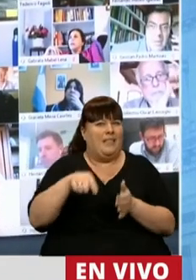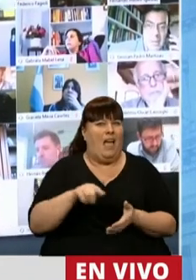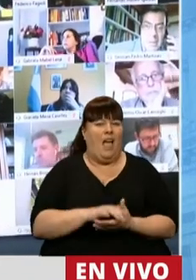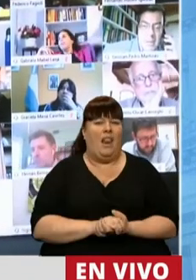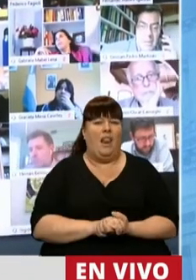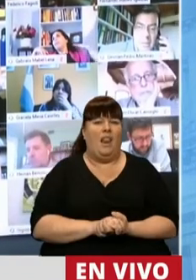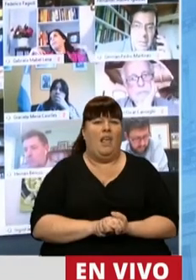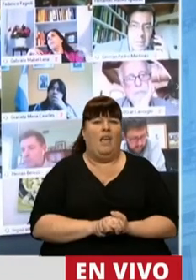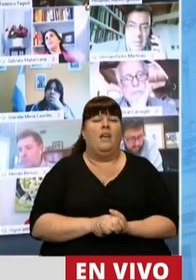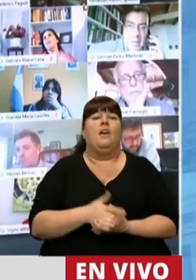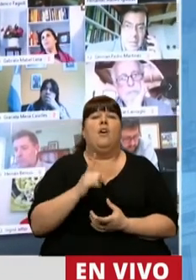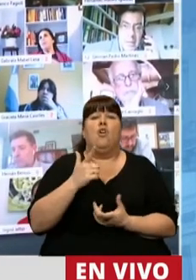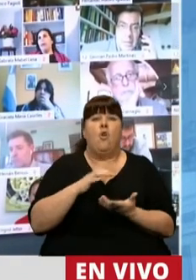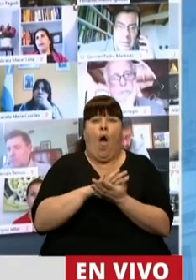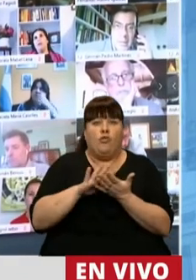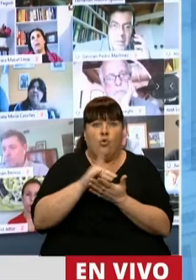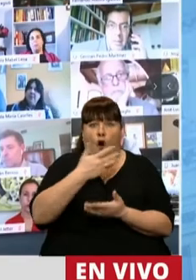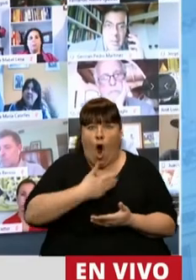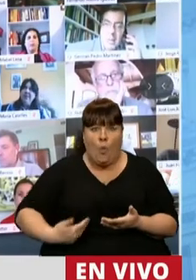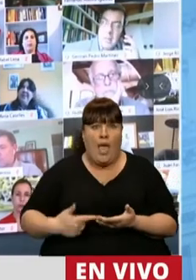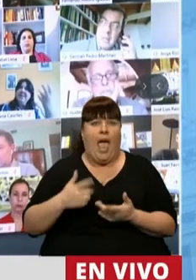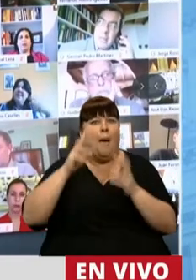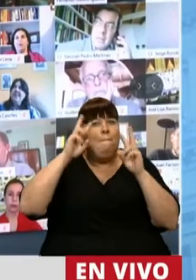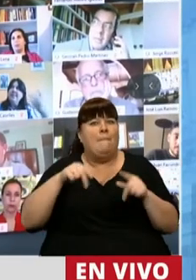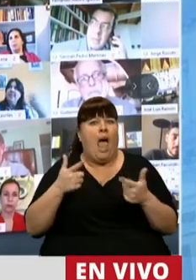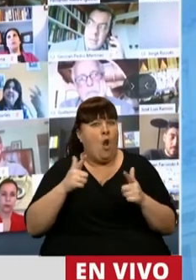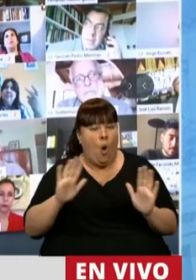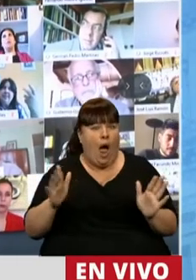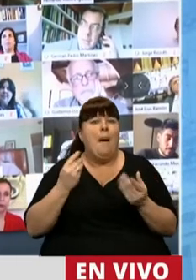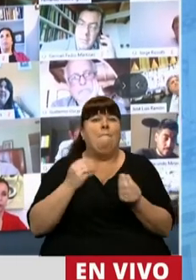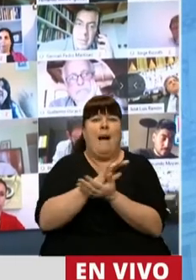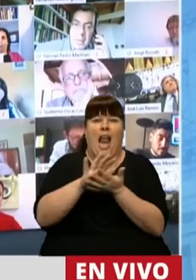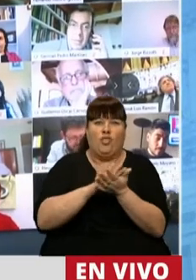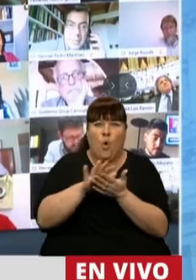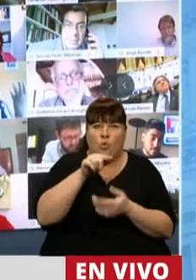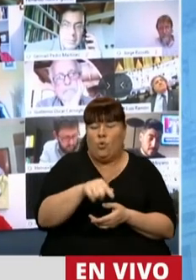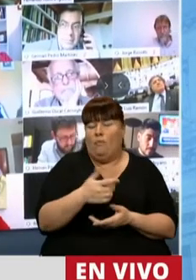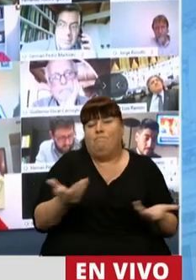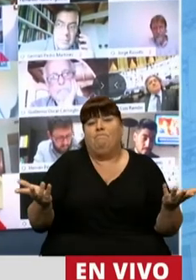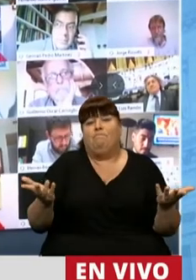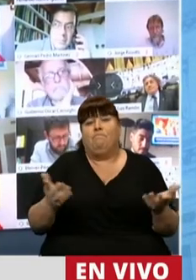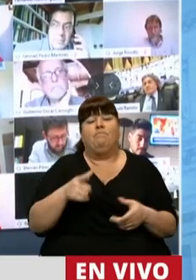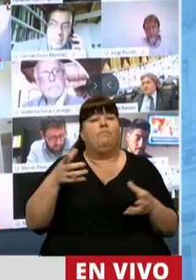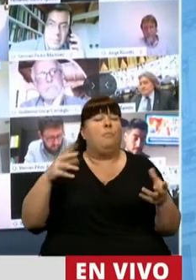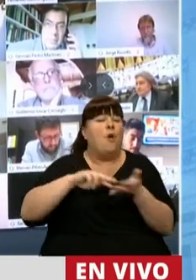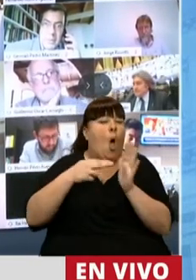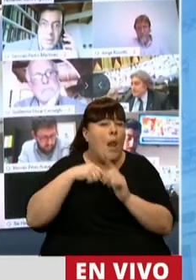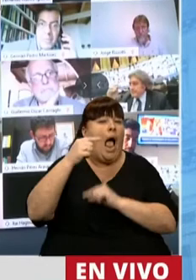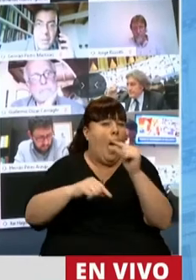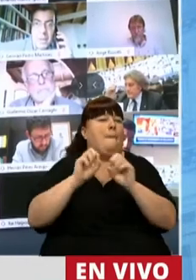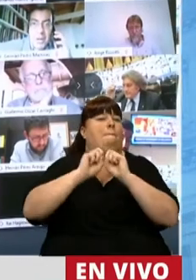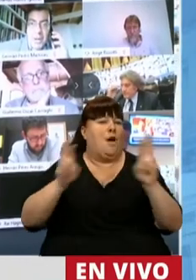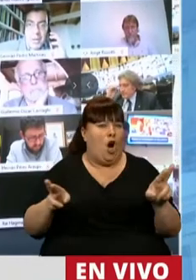provincial y ante la falta de reacción del gobierno y la falta de un plan para salir de esta situación, lamentablemente el conflicto va a